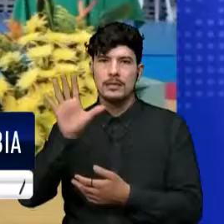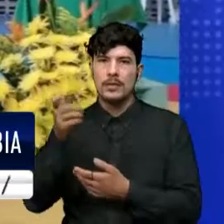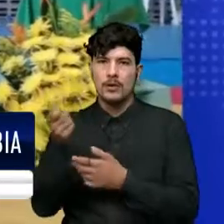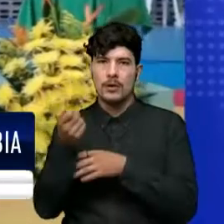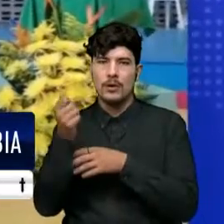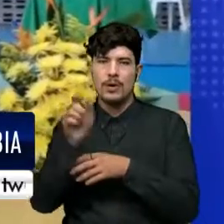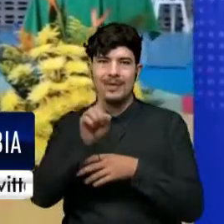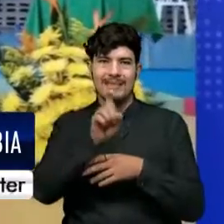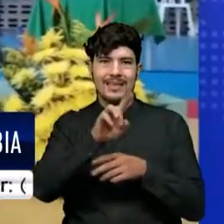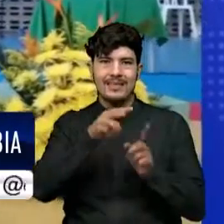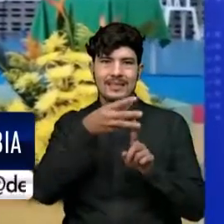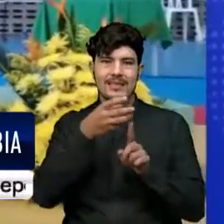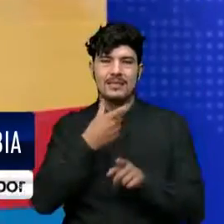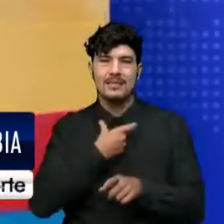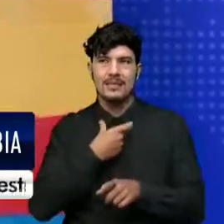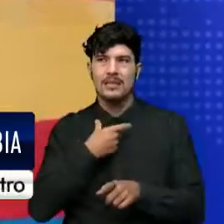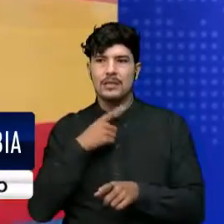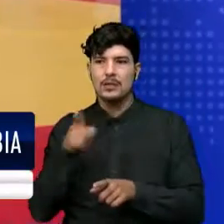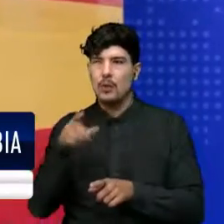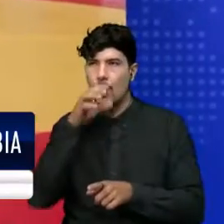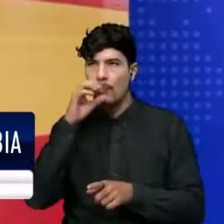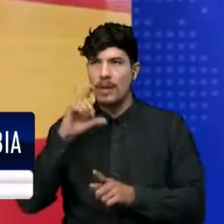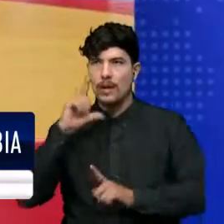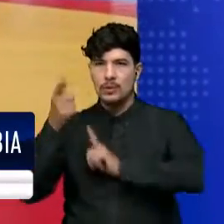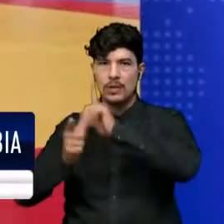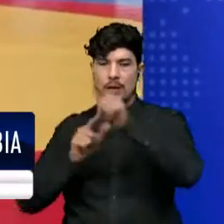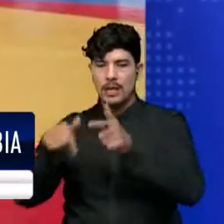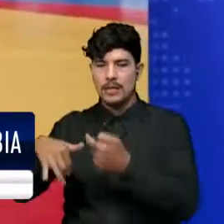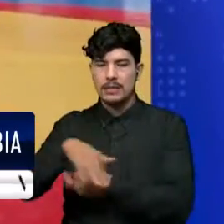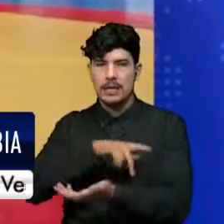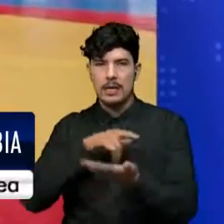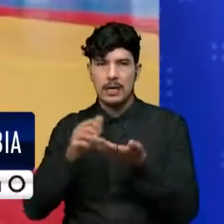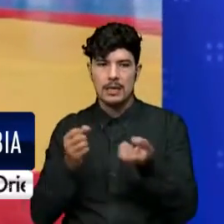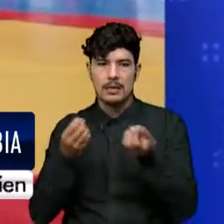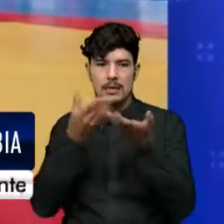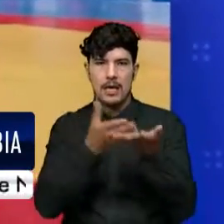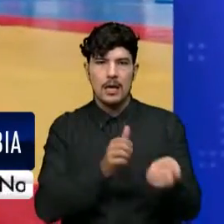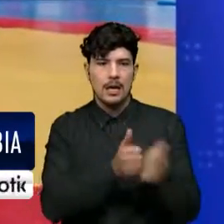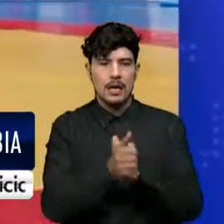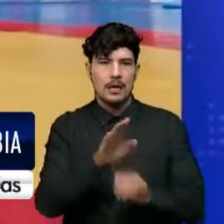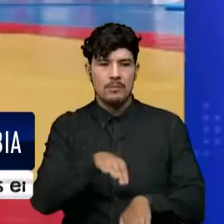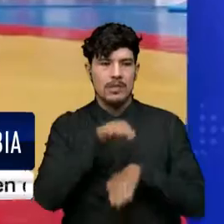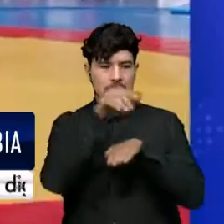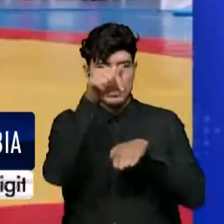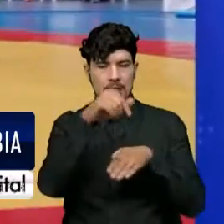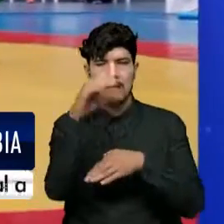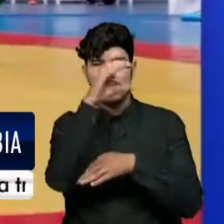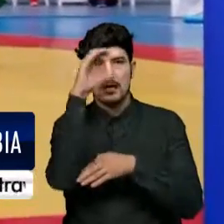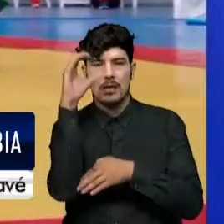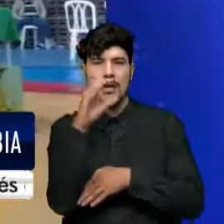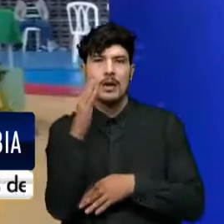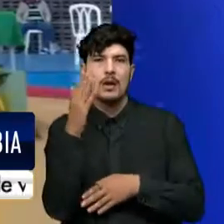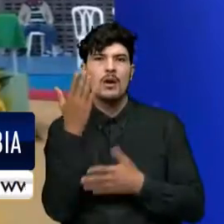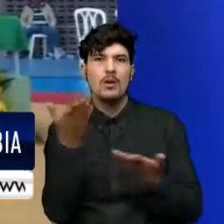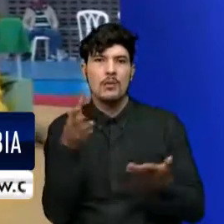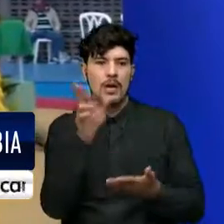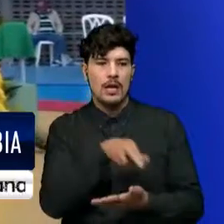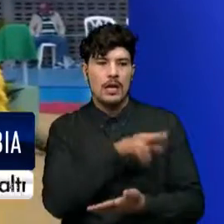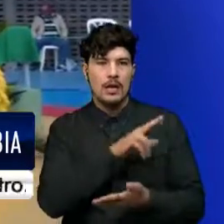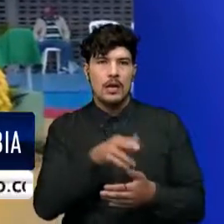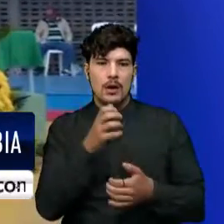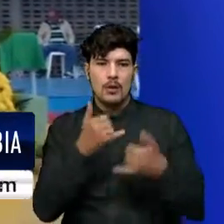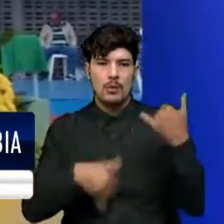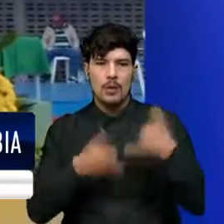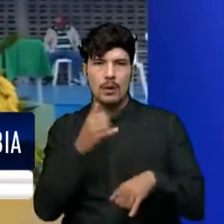fue el balance de los luchadores santandereanos el certamen entregó cupo a cinco de ellos para representar al país en eliminatorias a juegos sudamericanos